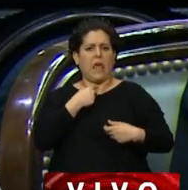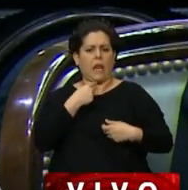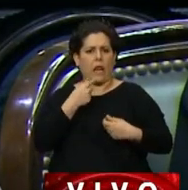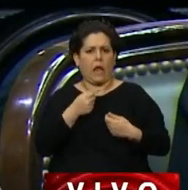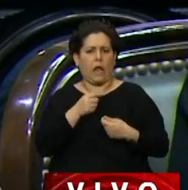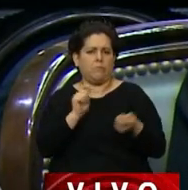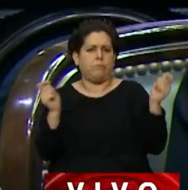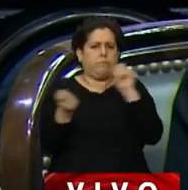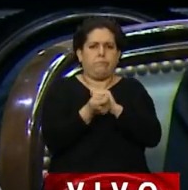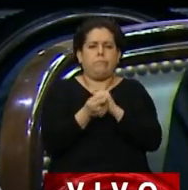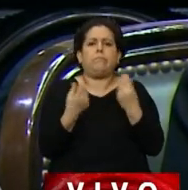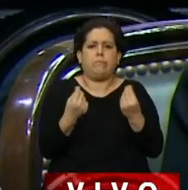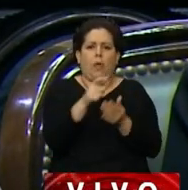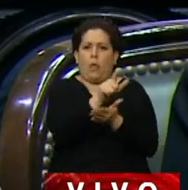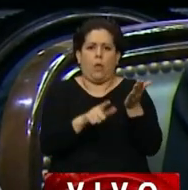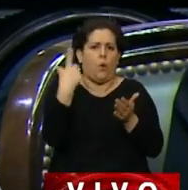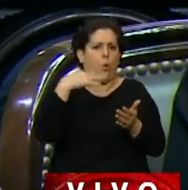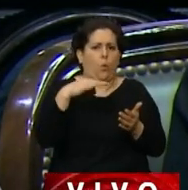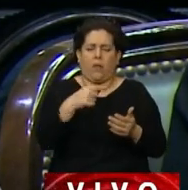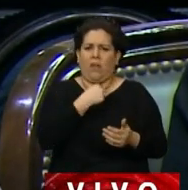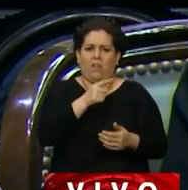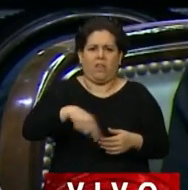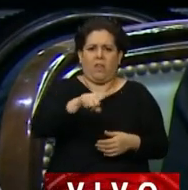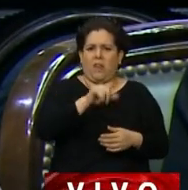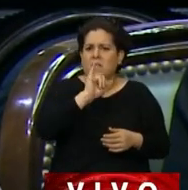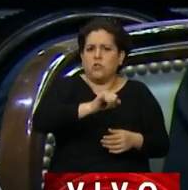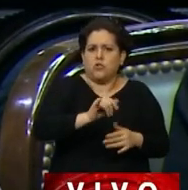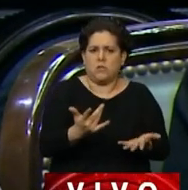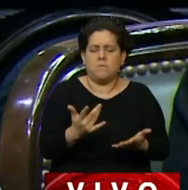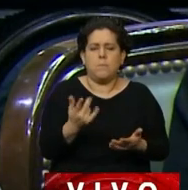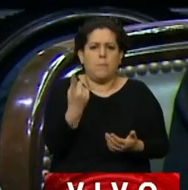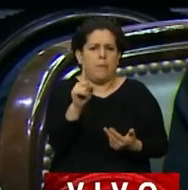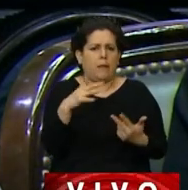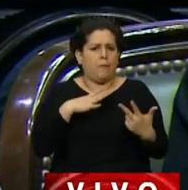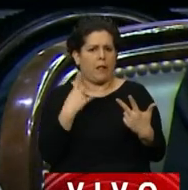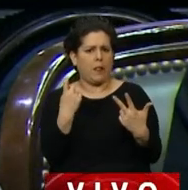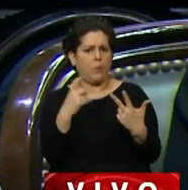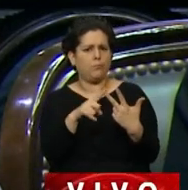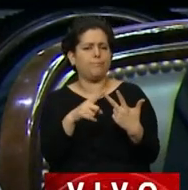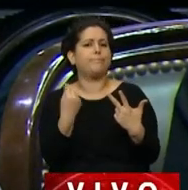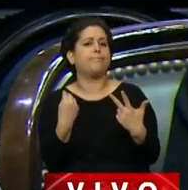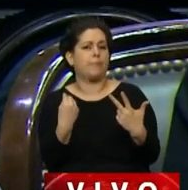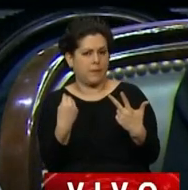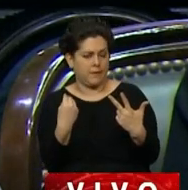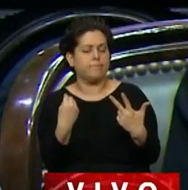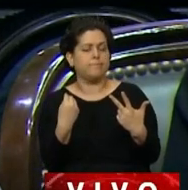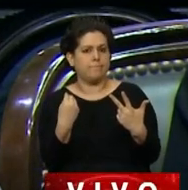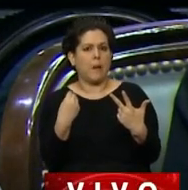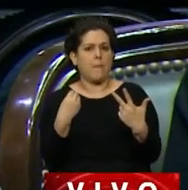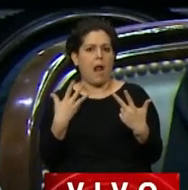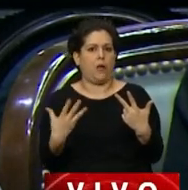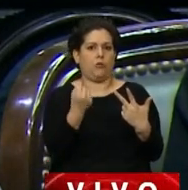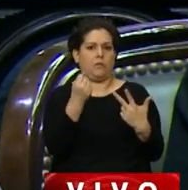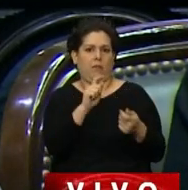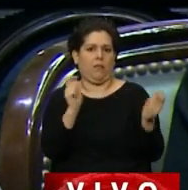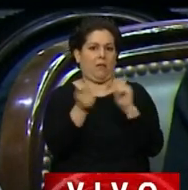a la boleta única de papel. Pero si había un actor que faltase en esta saga de ir a este camino de